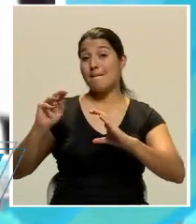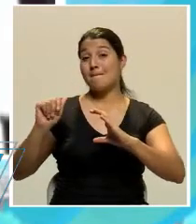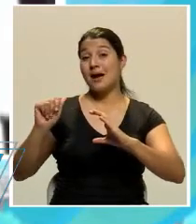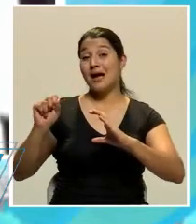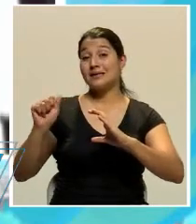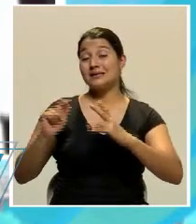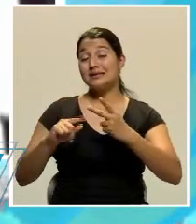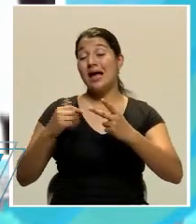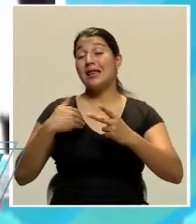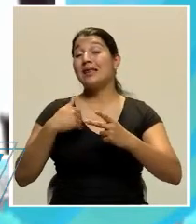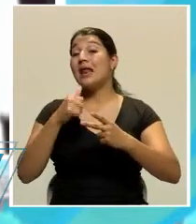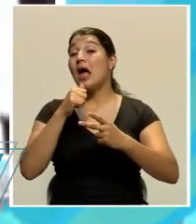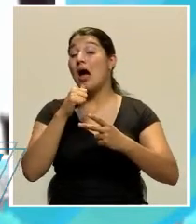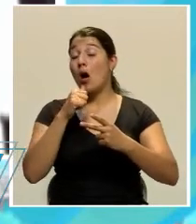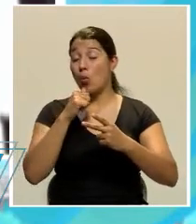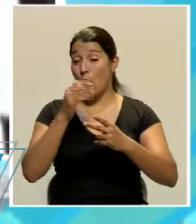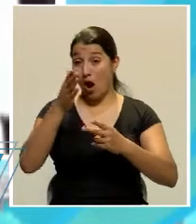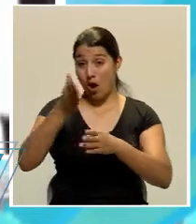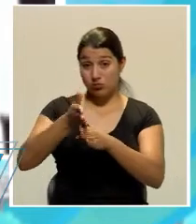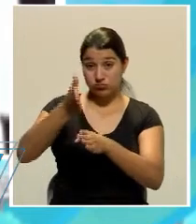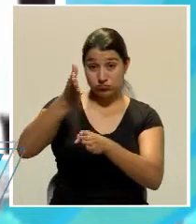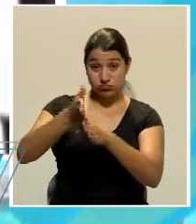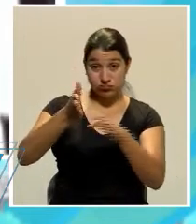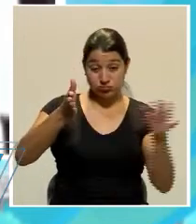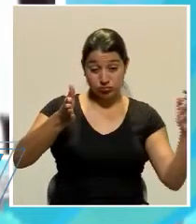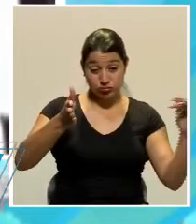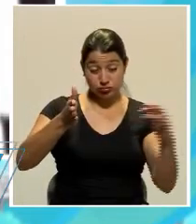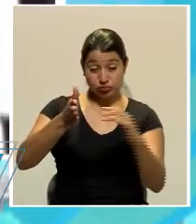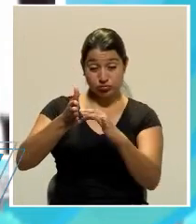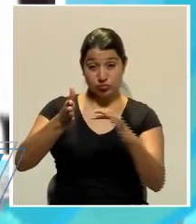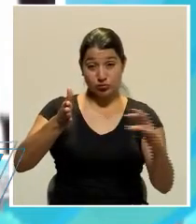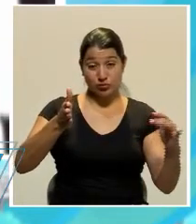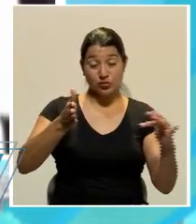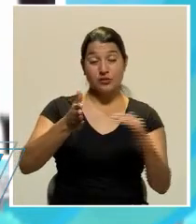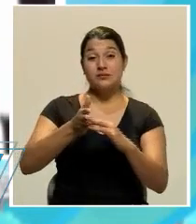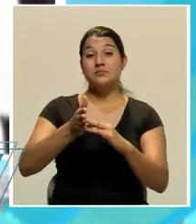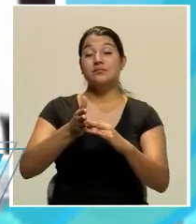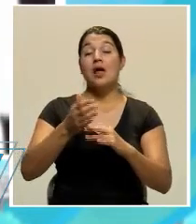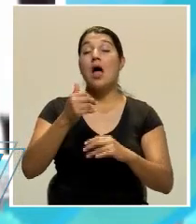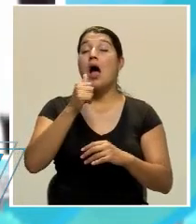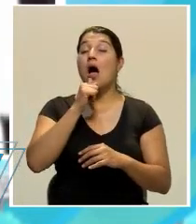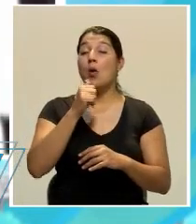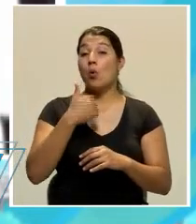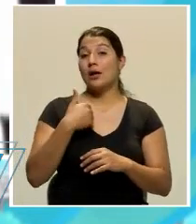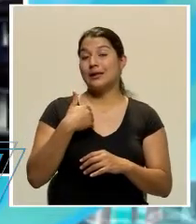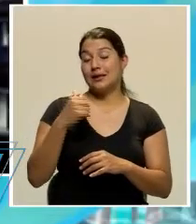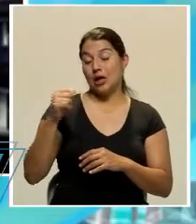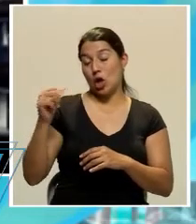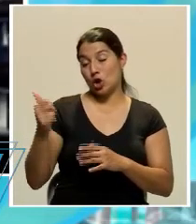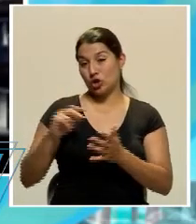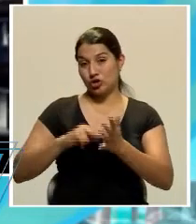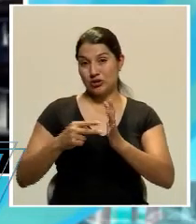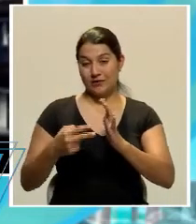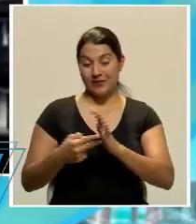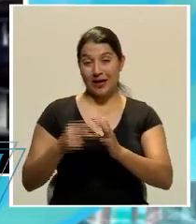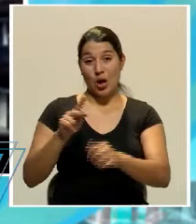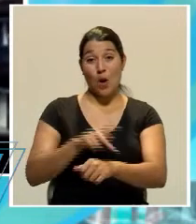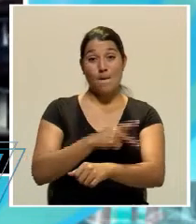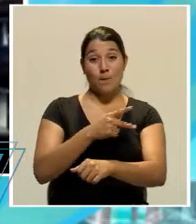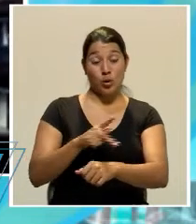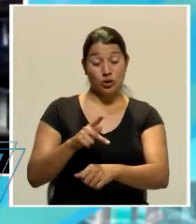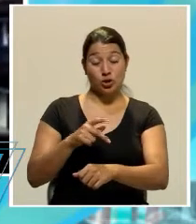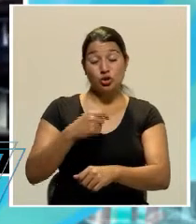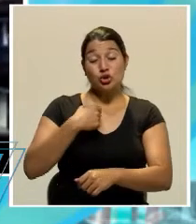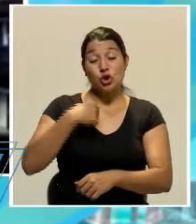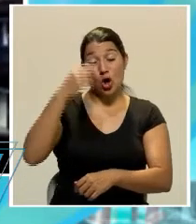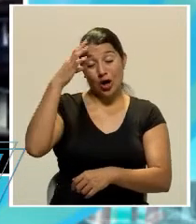agua que fluye, el agua que tiene otras acepciones poéticas. Yo diría que